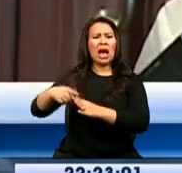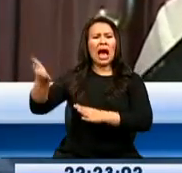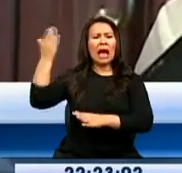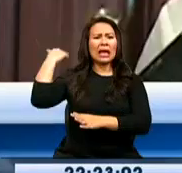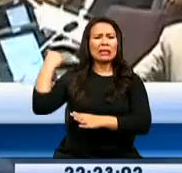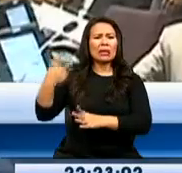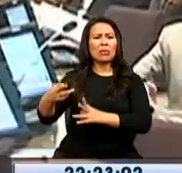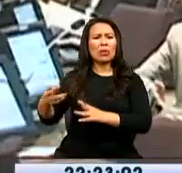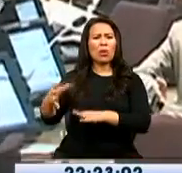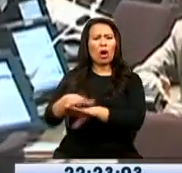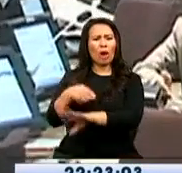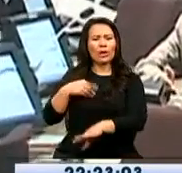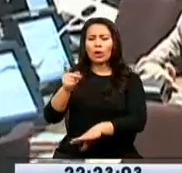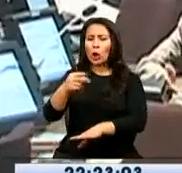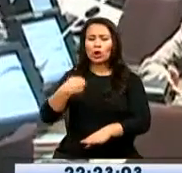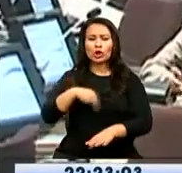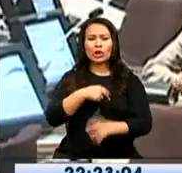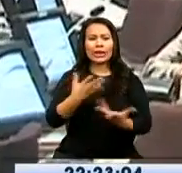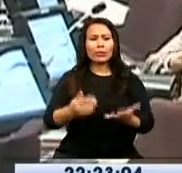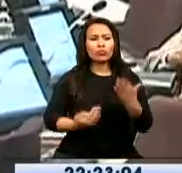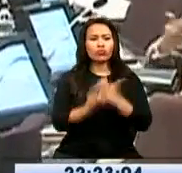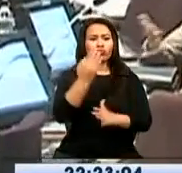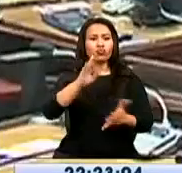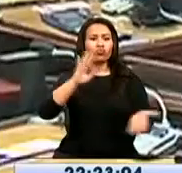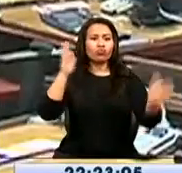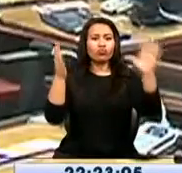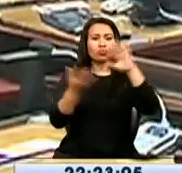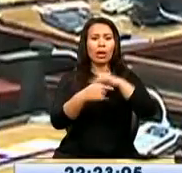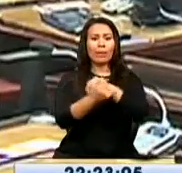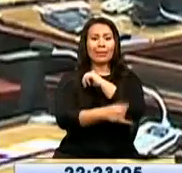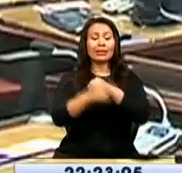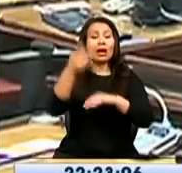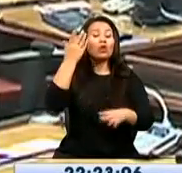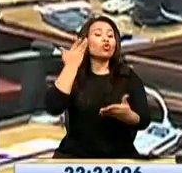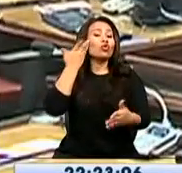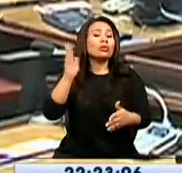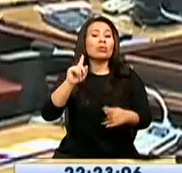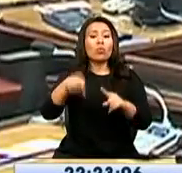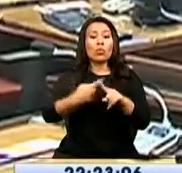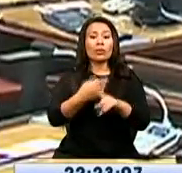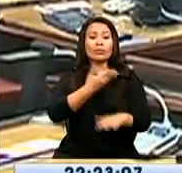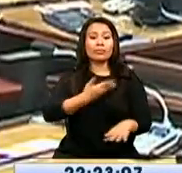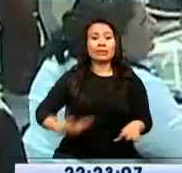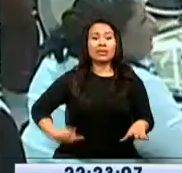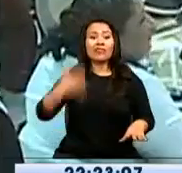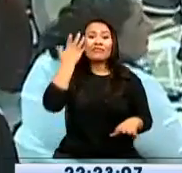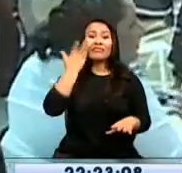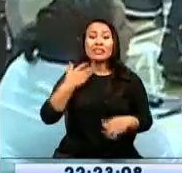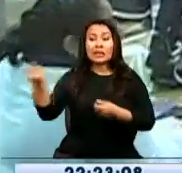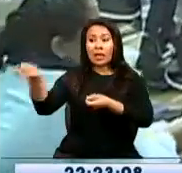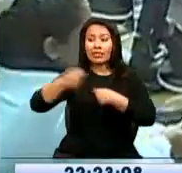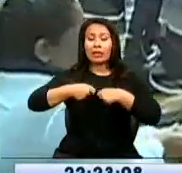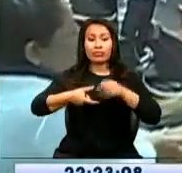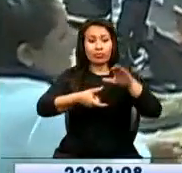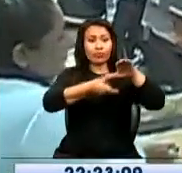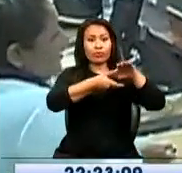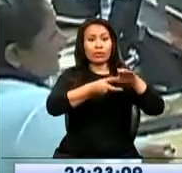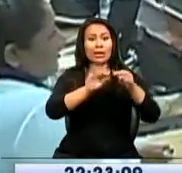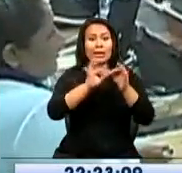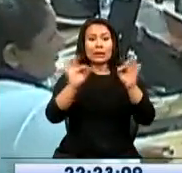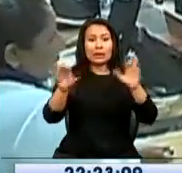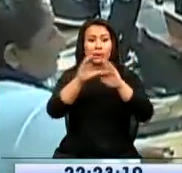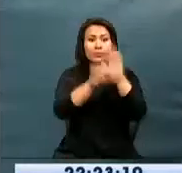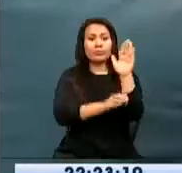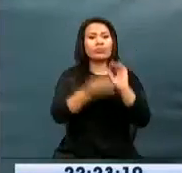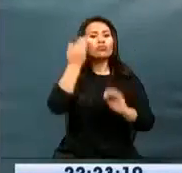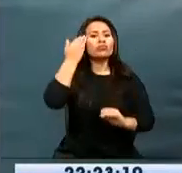del pasado. Aún se desconoce la fecha en la que el presidente de la República envíe el nuevo paquete de enmiendas constitucionales, pero en la Asamblea ya están a la